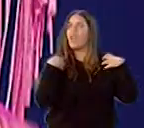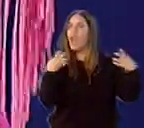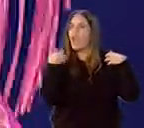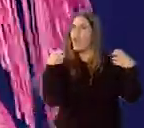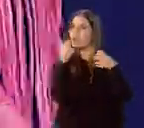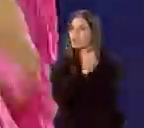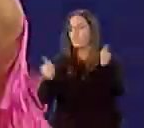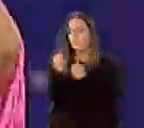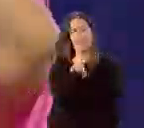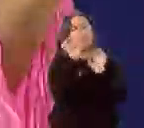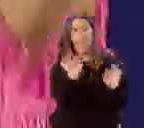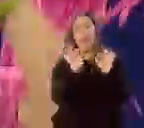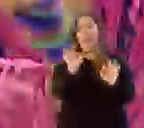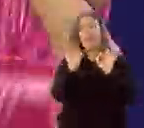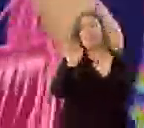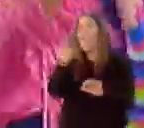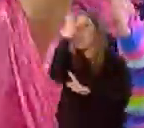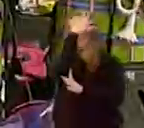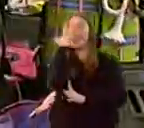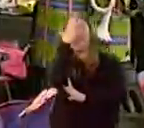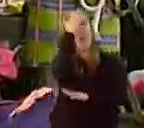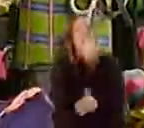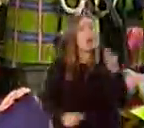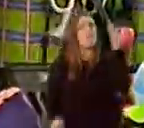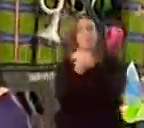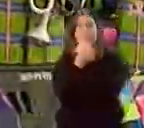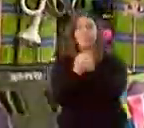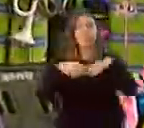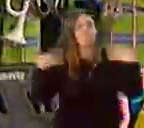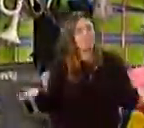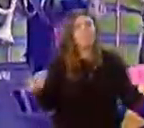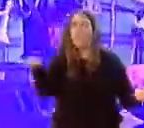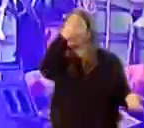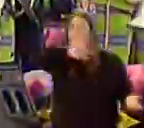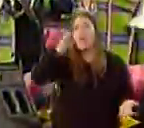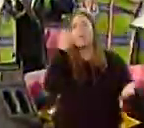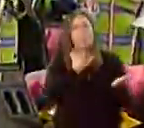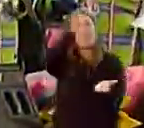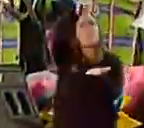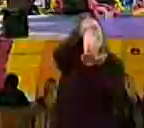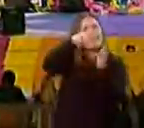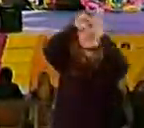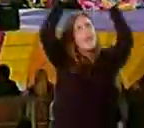ya la el carnaval forma nubes historias